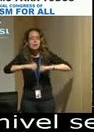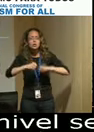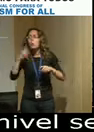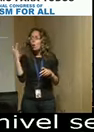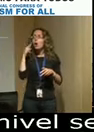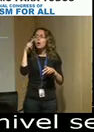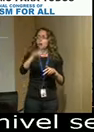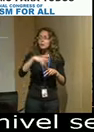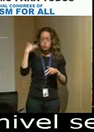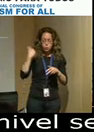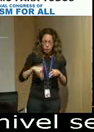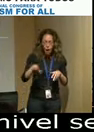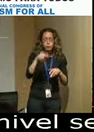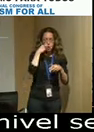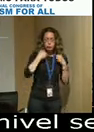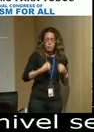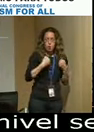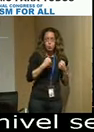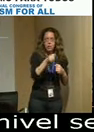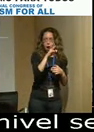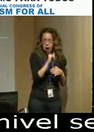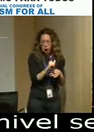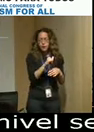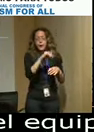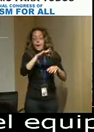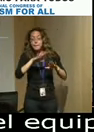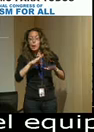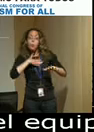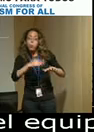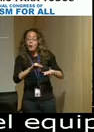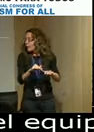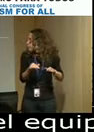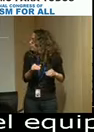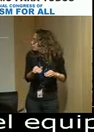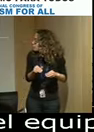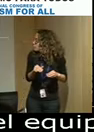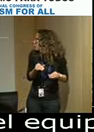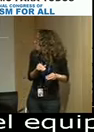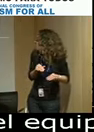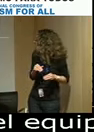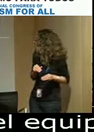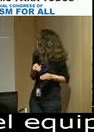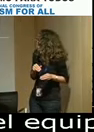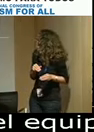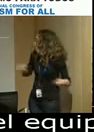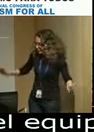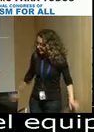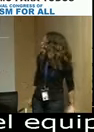de buena salud en relación a su edad, lo más probable es que presenten disfunciones motrices, como pérdida de fuerza. Por